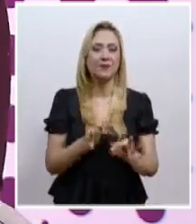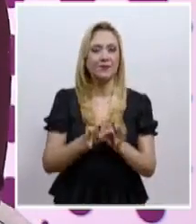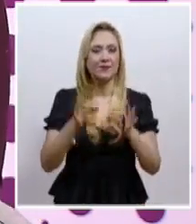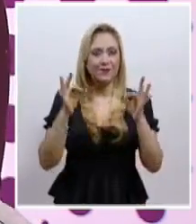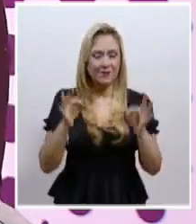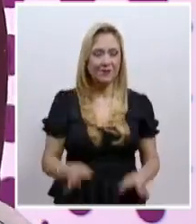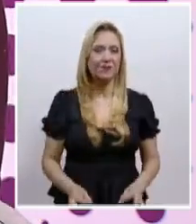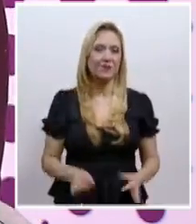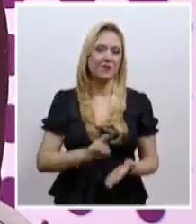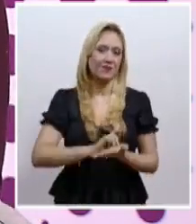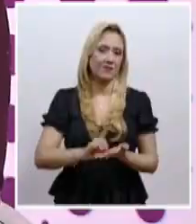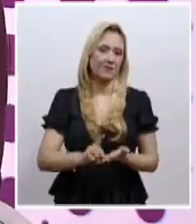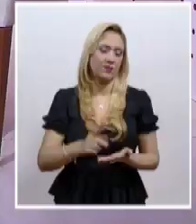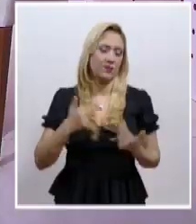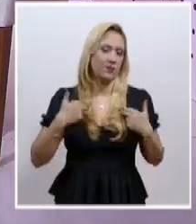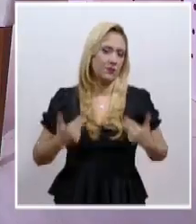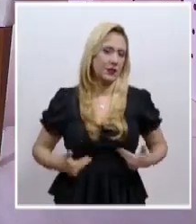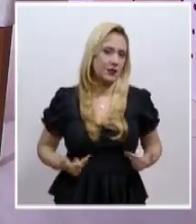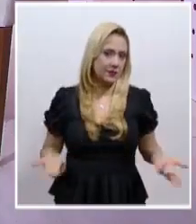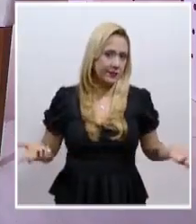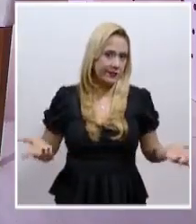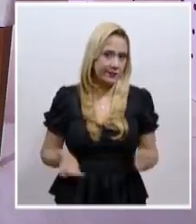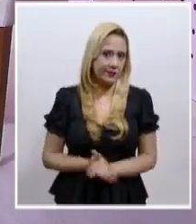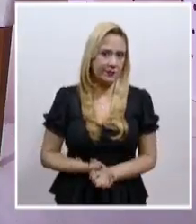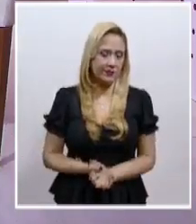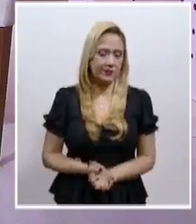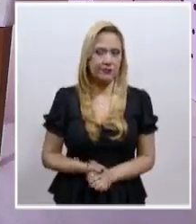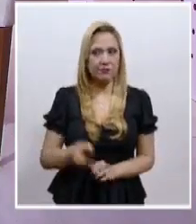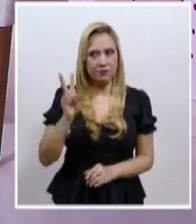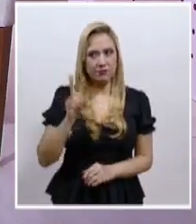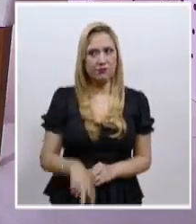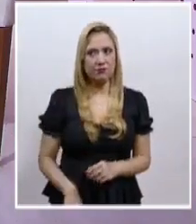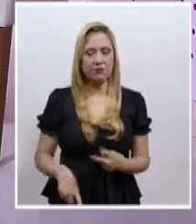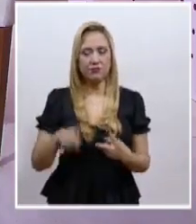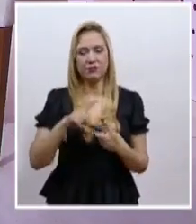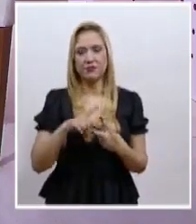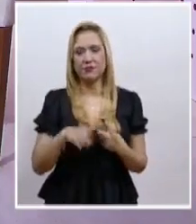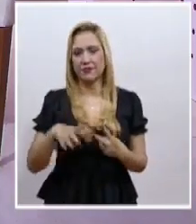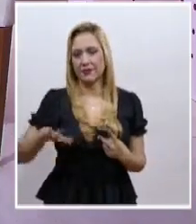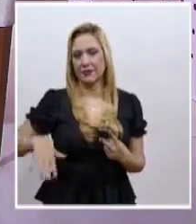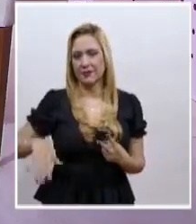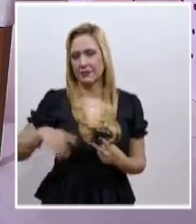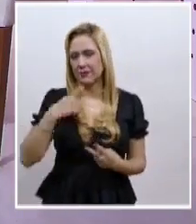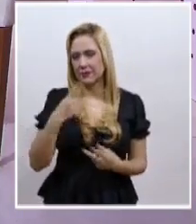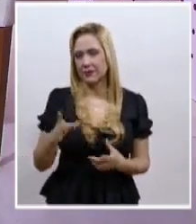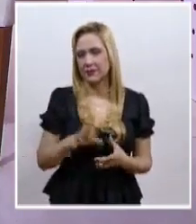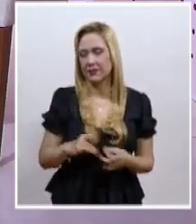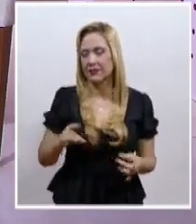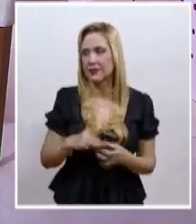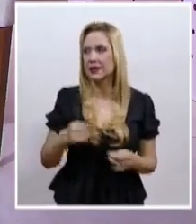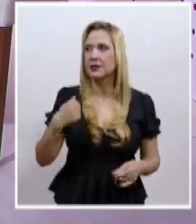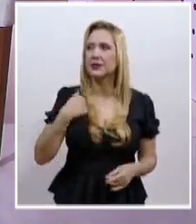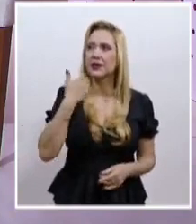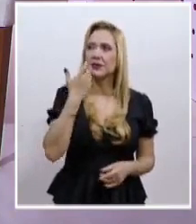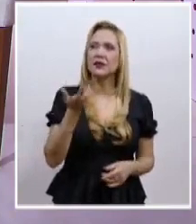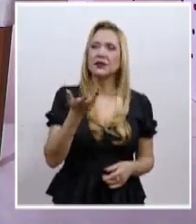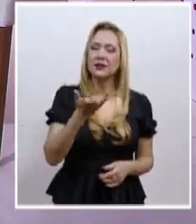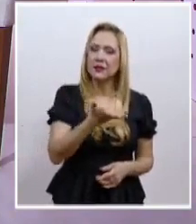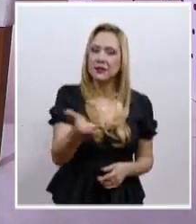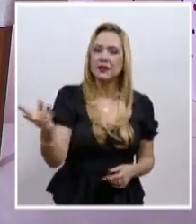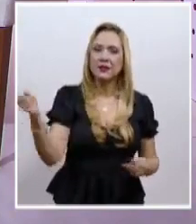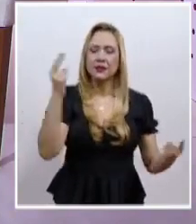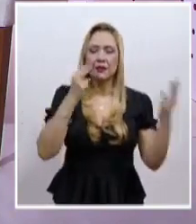cabalmente con estos derechos humanos. Sin duda, hay dos temas que mencionas ahora, Joyce, que me interesa recalcarle al auditorio.